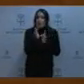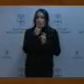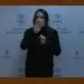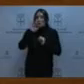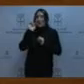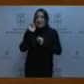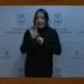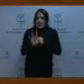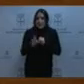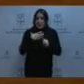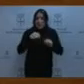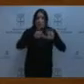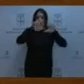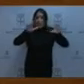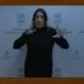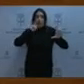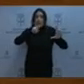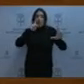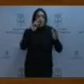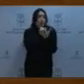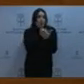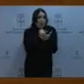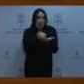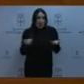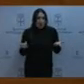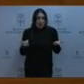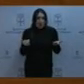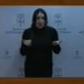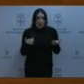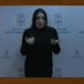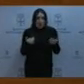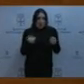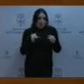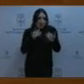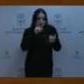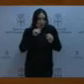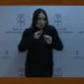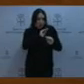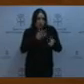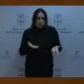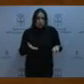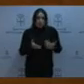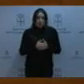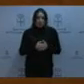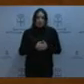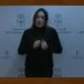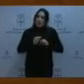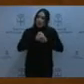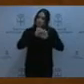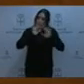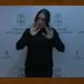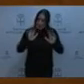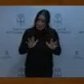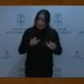2015 que se puede fácilmente comprobar en su página Twitter. Claro, cuando usted habla de